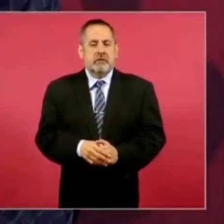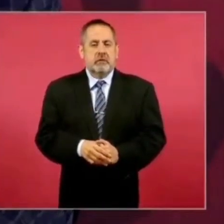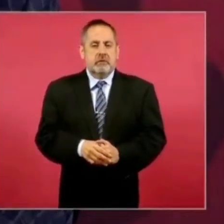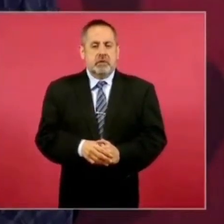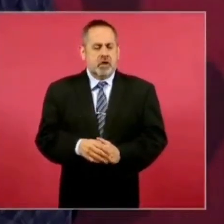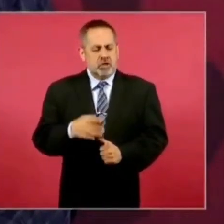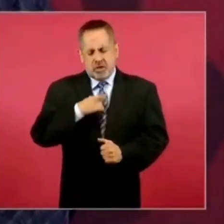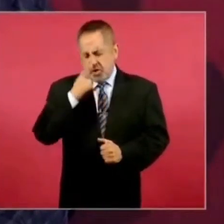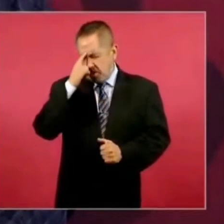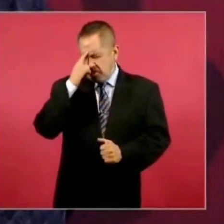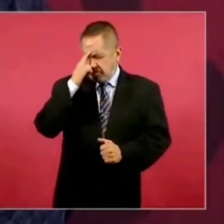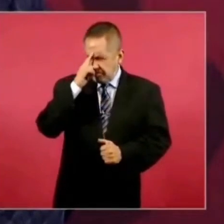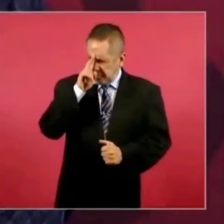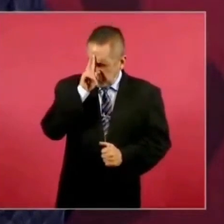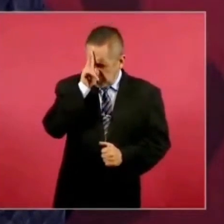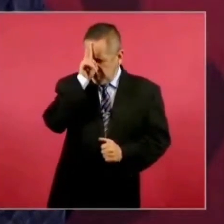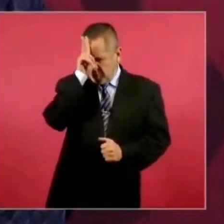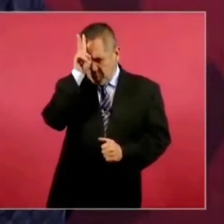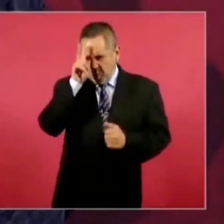espíritu de superación,